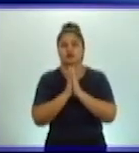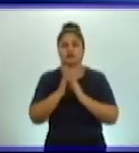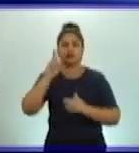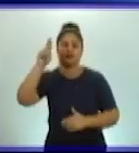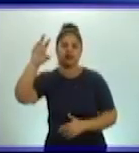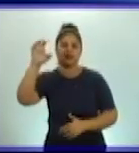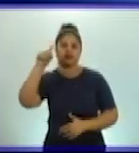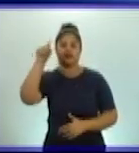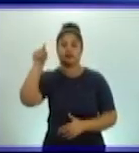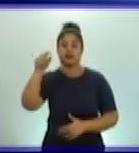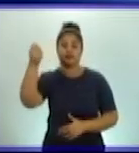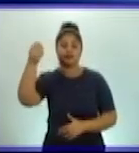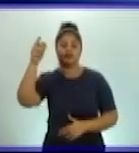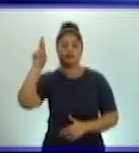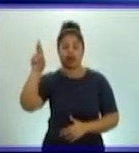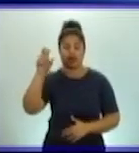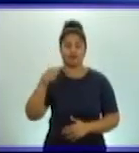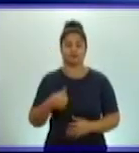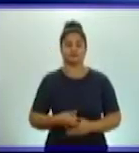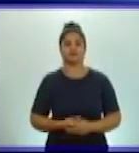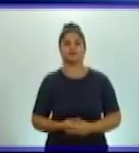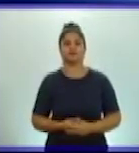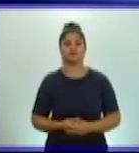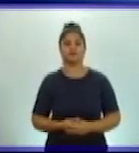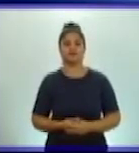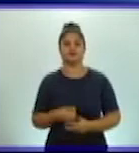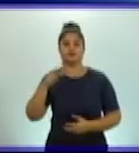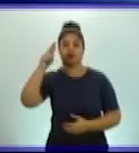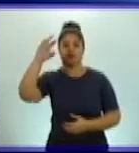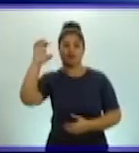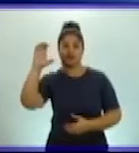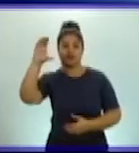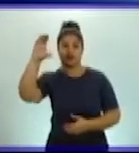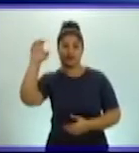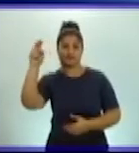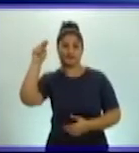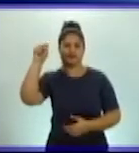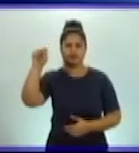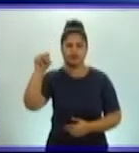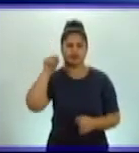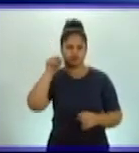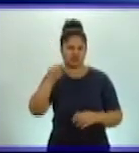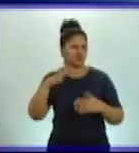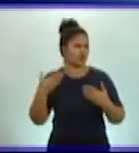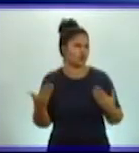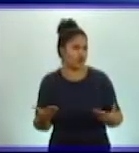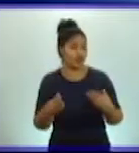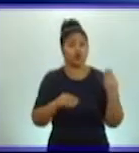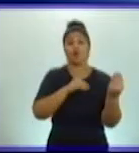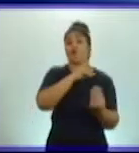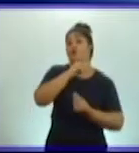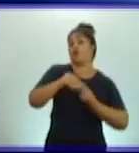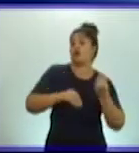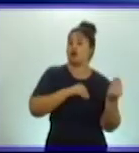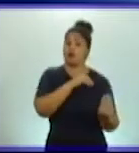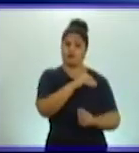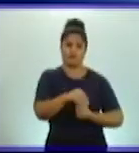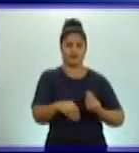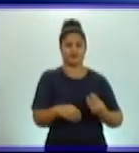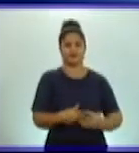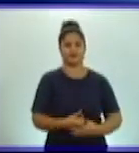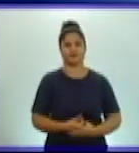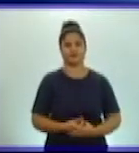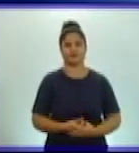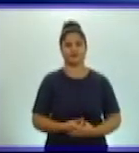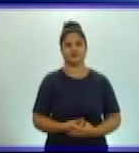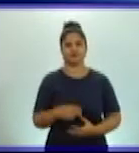debe decir. ¿Esto es una irregularidad consonántica? No, esto es un cambio meramente ortográfico y esta forma verbal es regular. Y